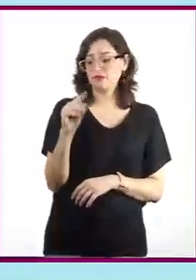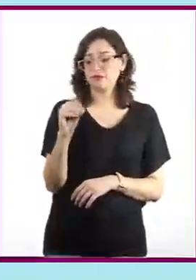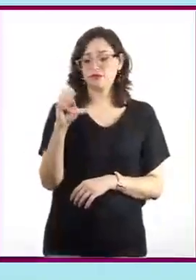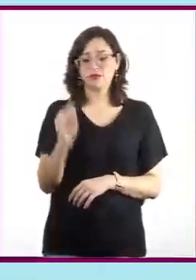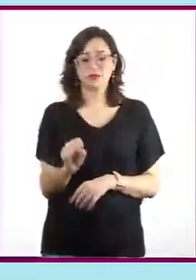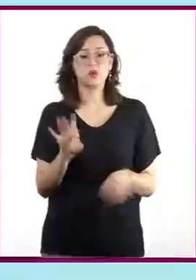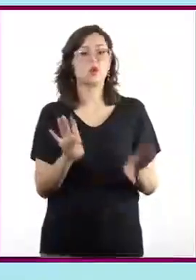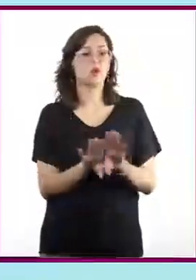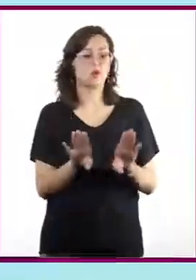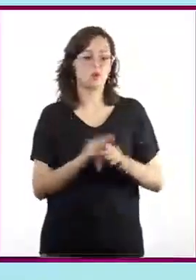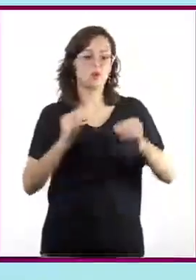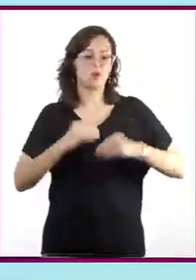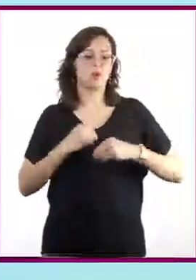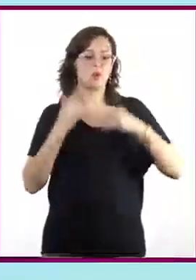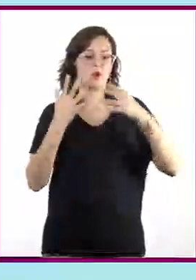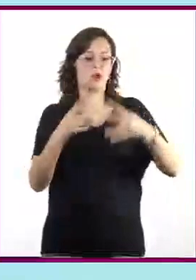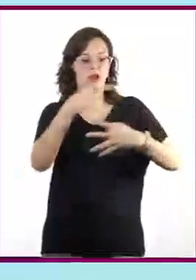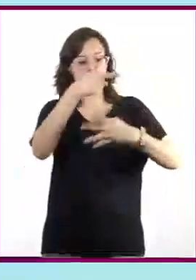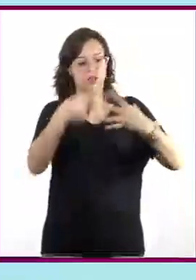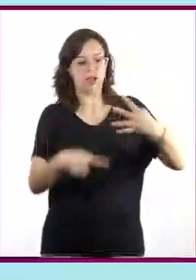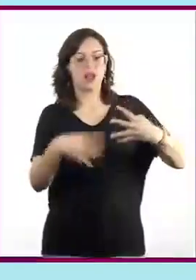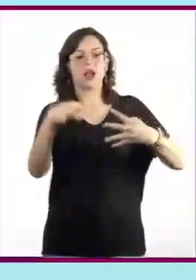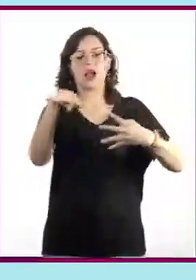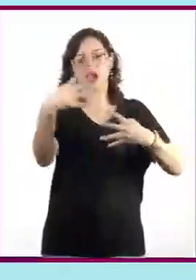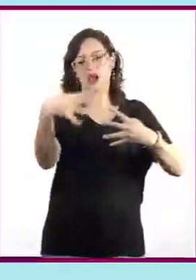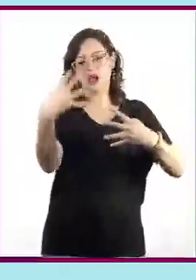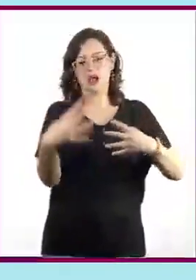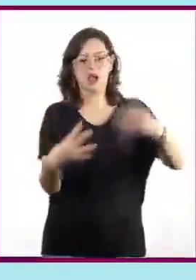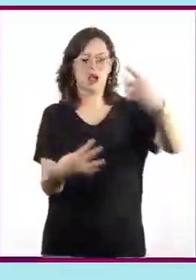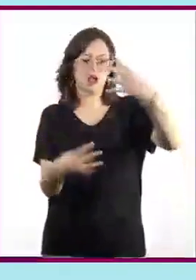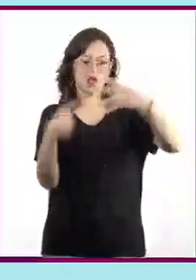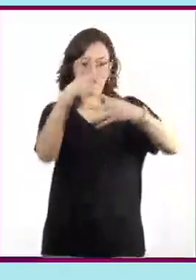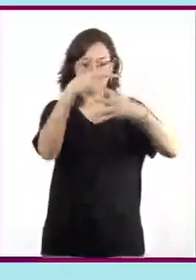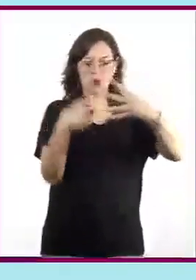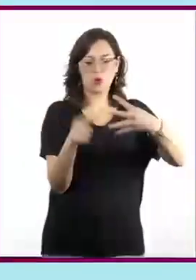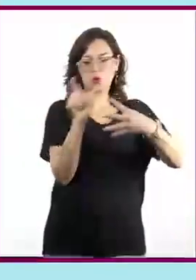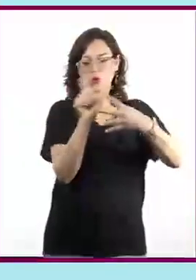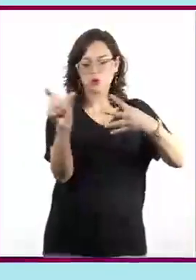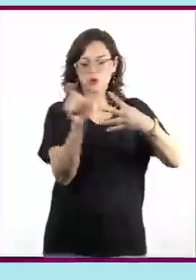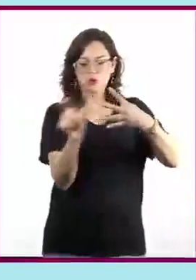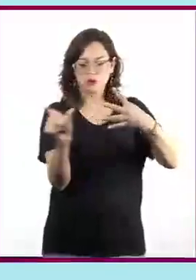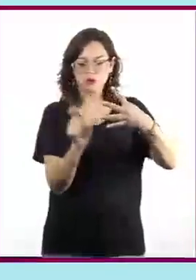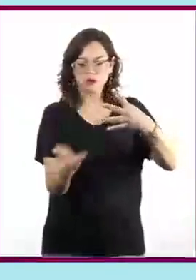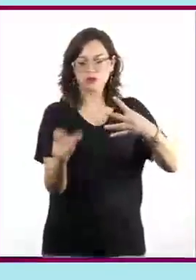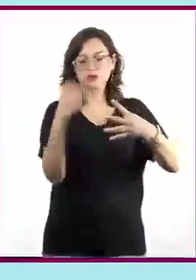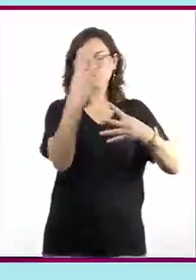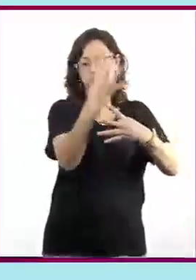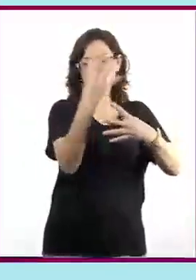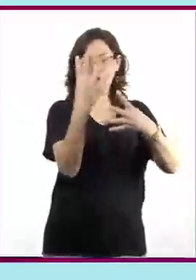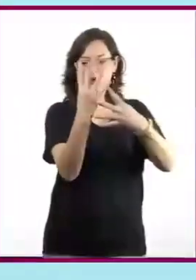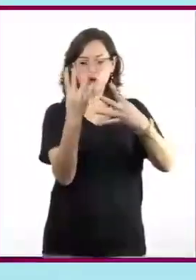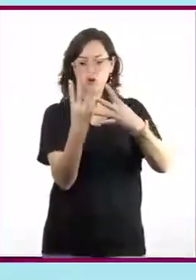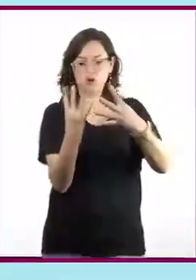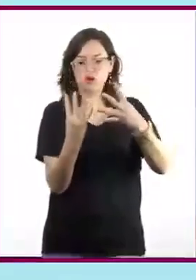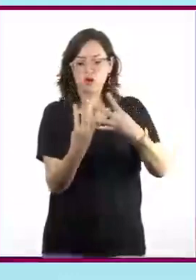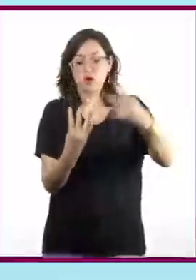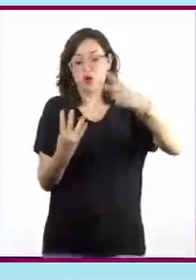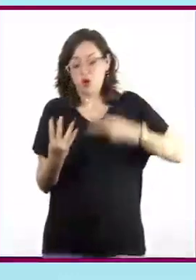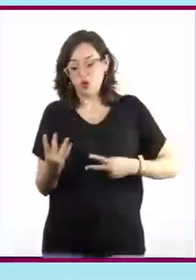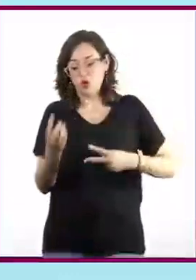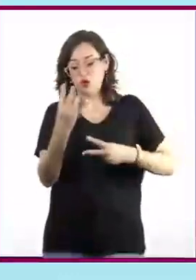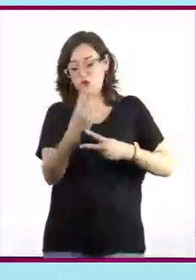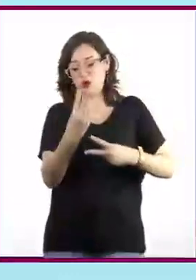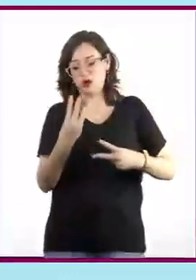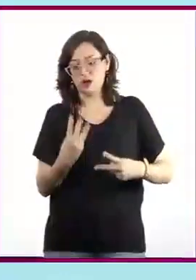con 14 versos divididos en 4 estrofas, las 2 primeras de 4 versos, cada una, y las 2 últimas con 3